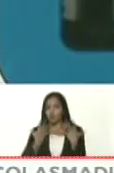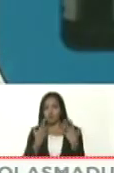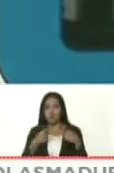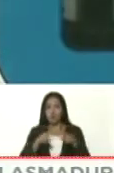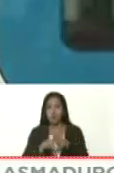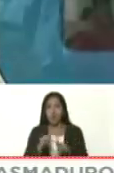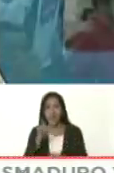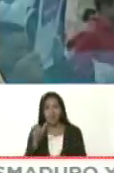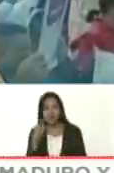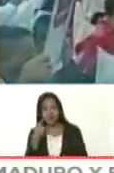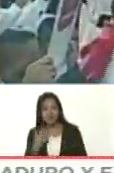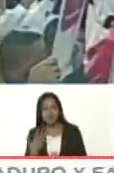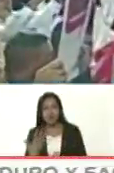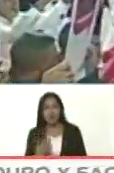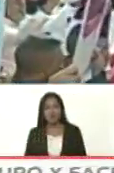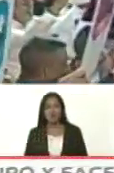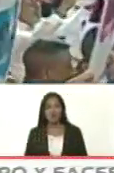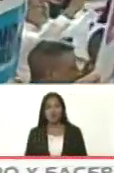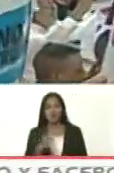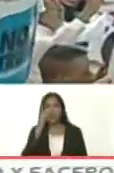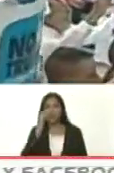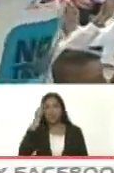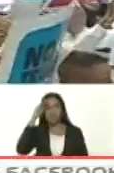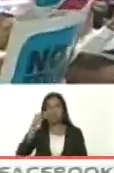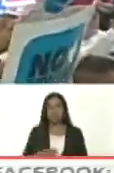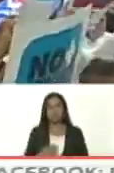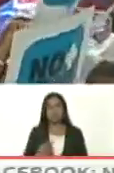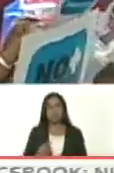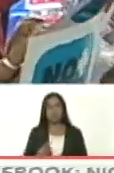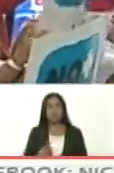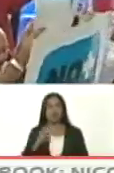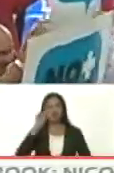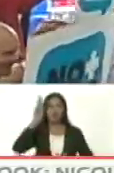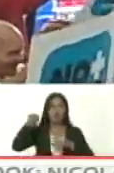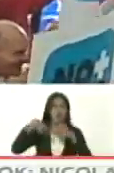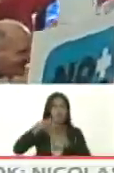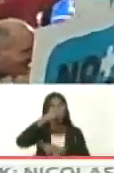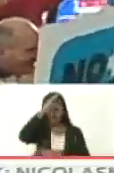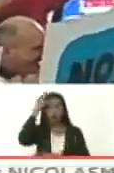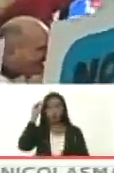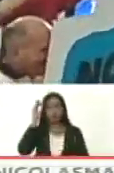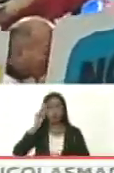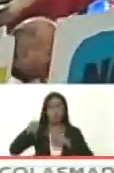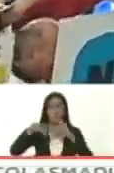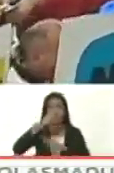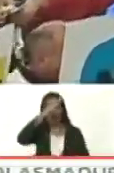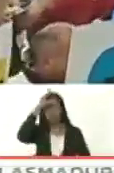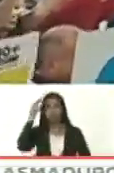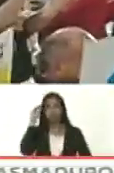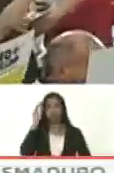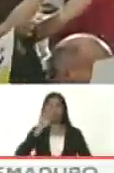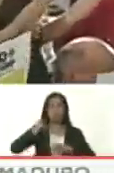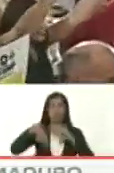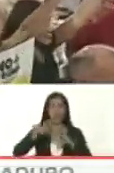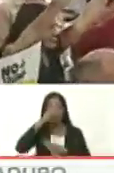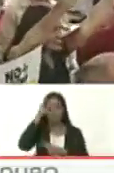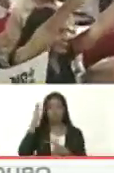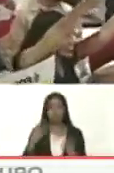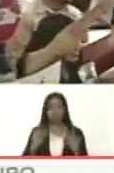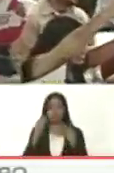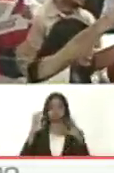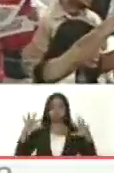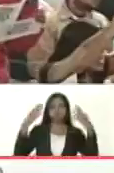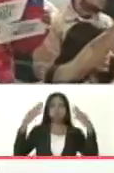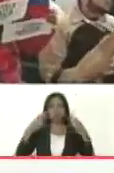alborotaron aquí, civiles y militares. No more Trump. No more Trump, se alborotaron